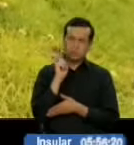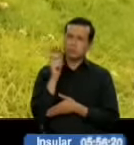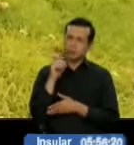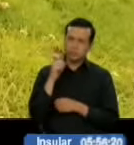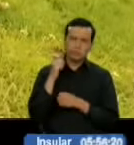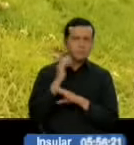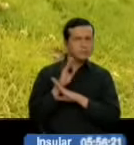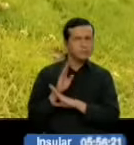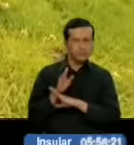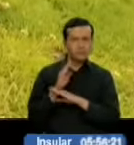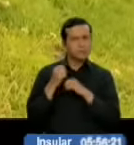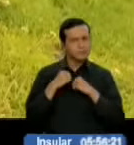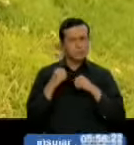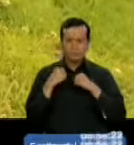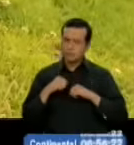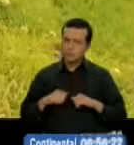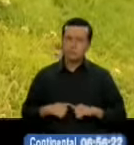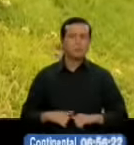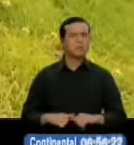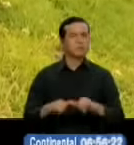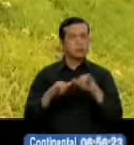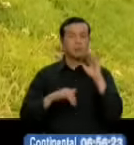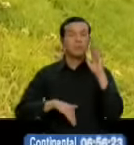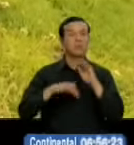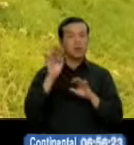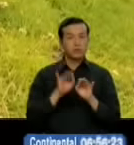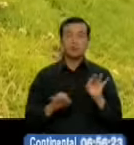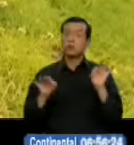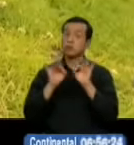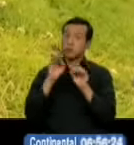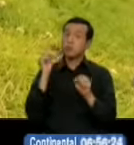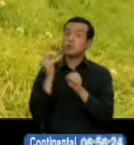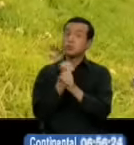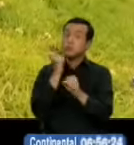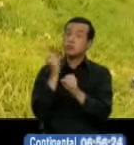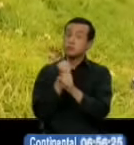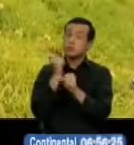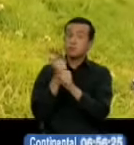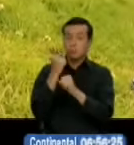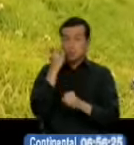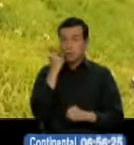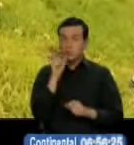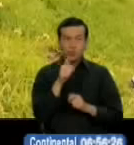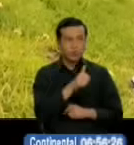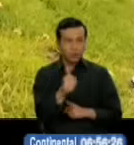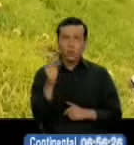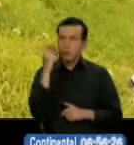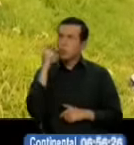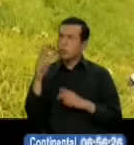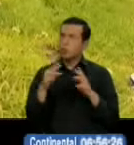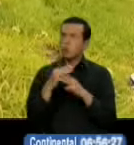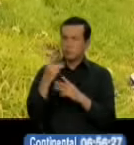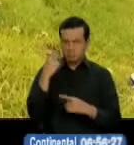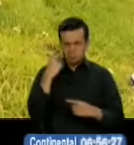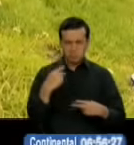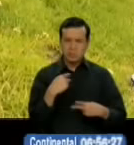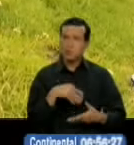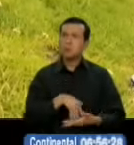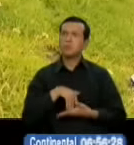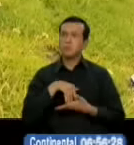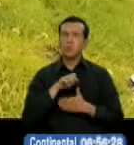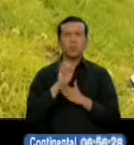que dejarnos vencer por nada. Al contrario, seguir trabajando y demostrar a todo el mundo que de lo que somos capaces